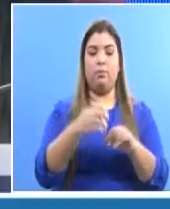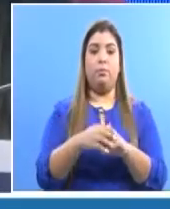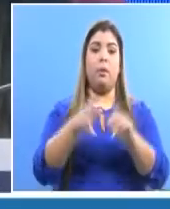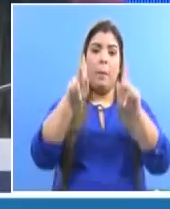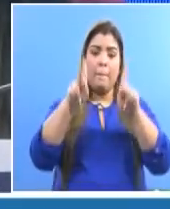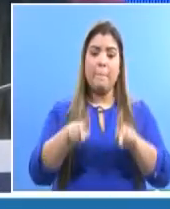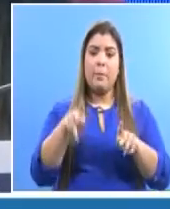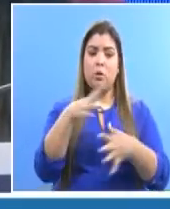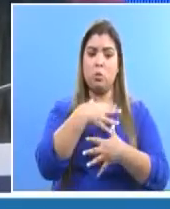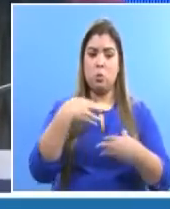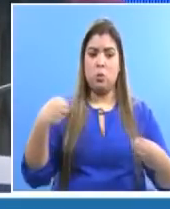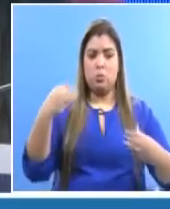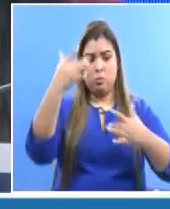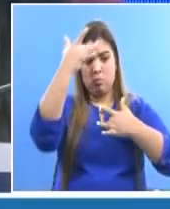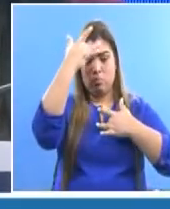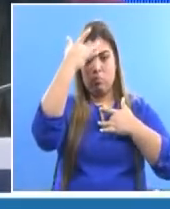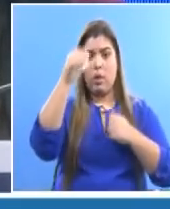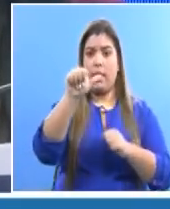Recuperados